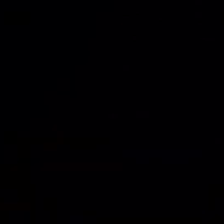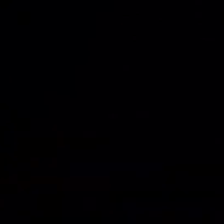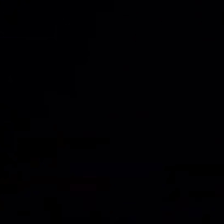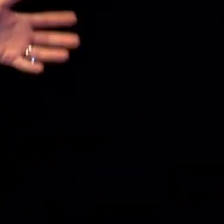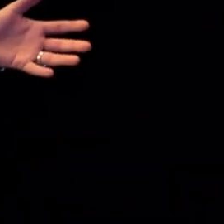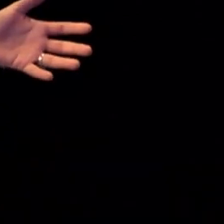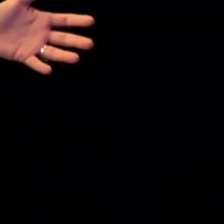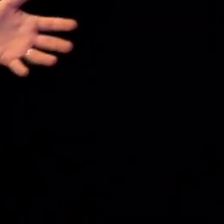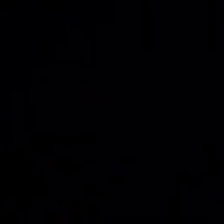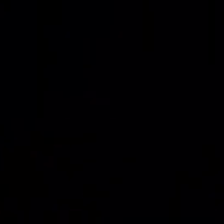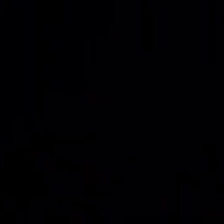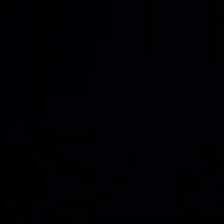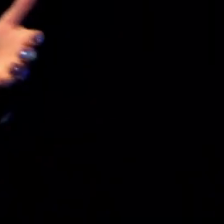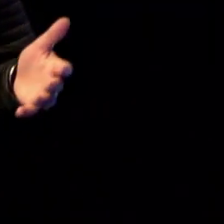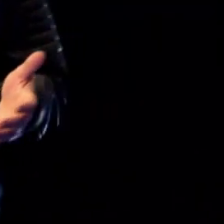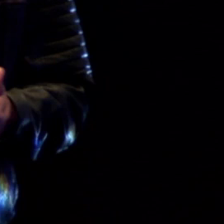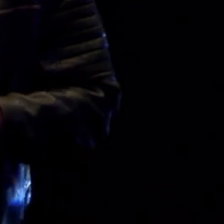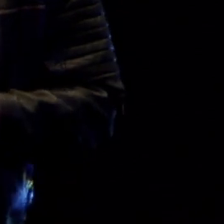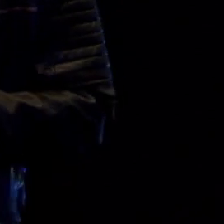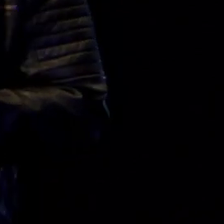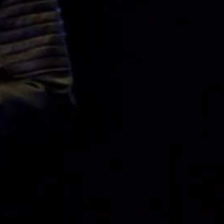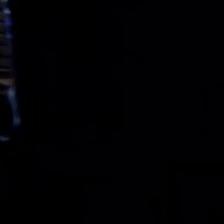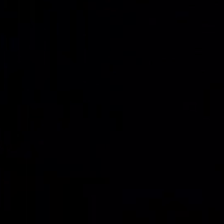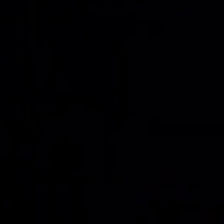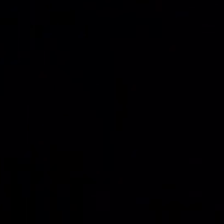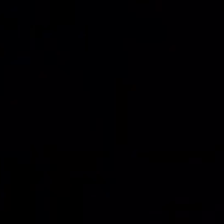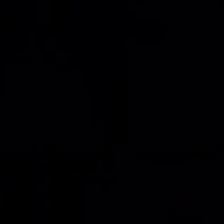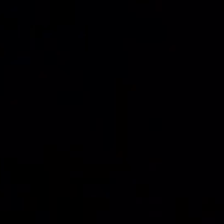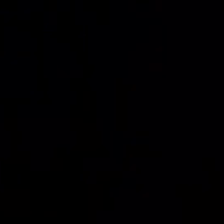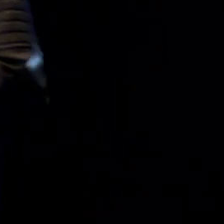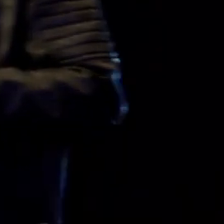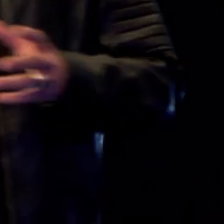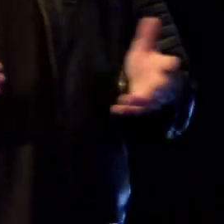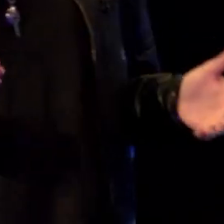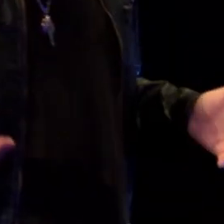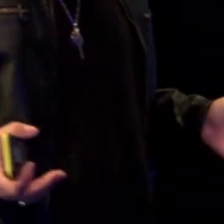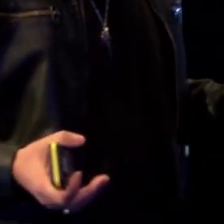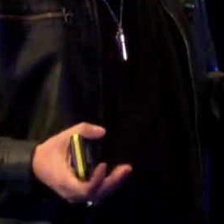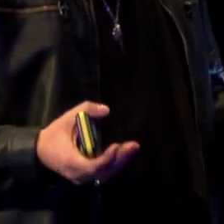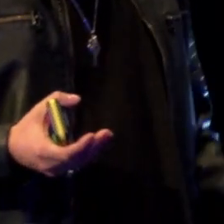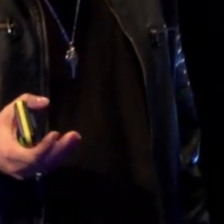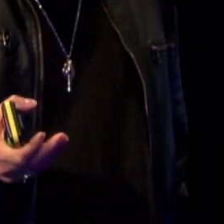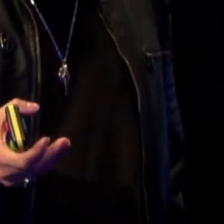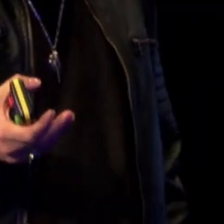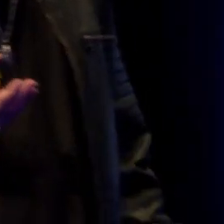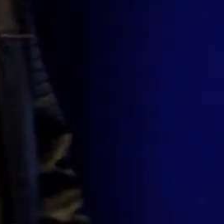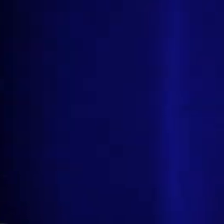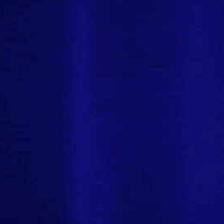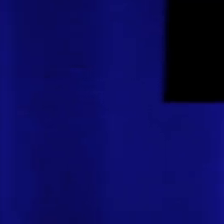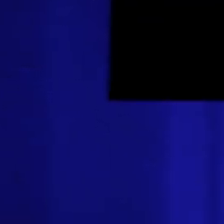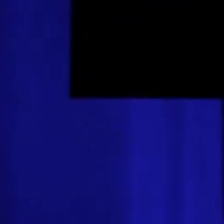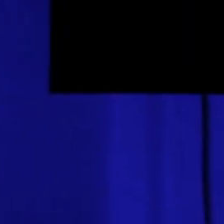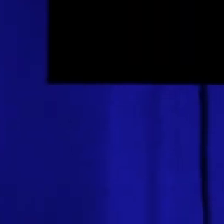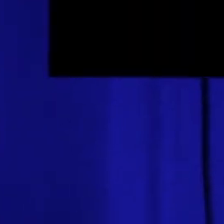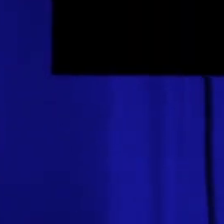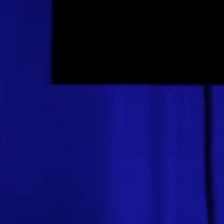mi chica revolucionaria una de las cosas más importantes que nos pasaba en la vida a nivel personal y artístico mi